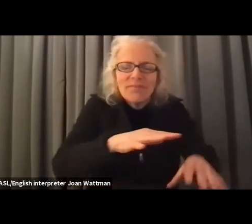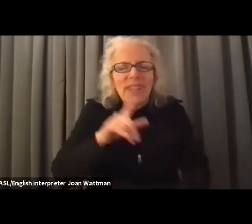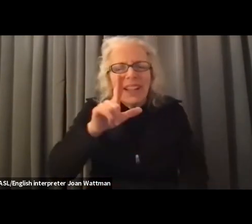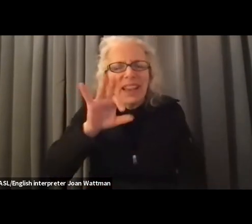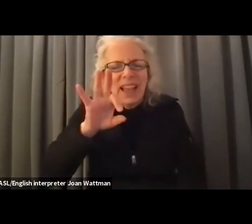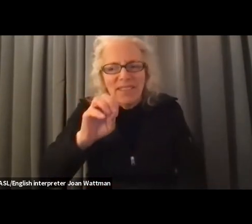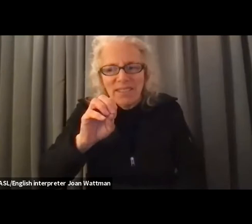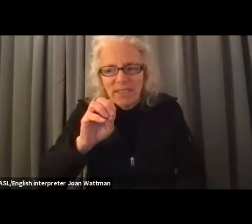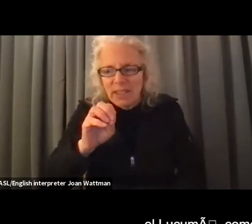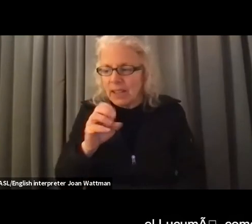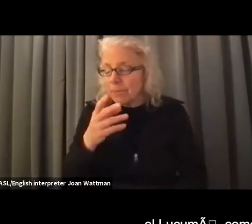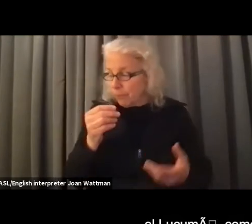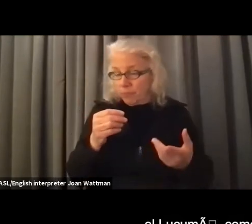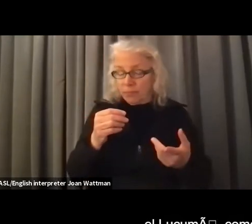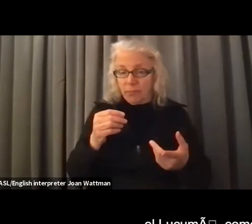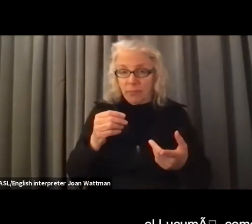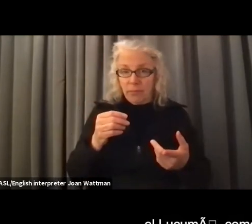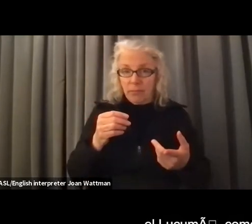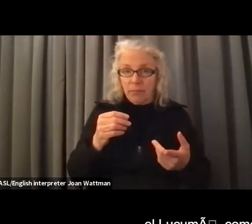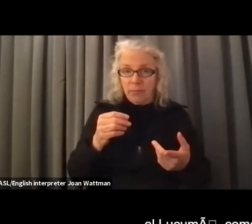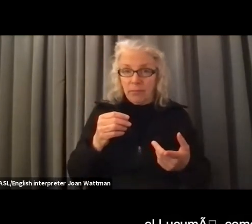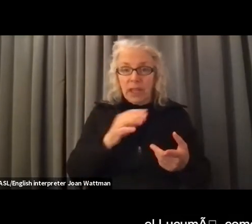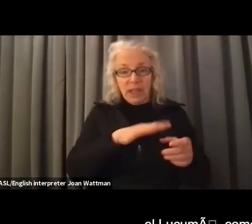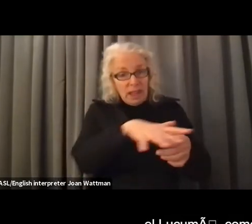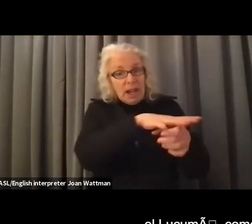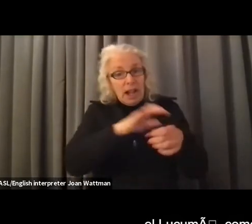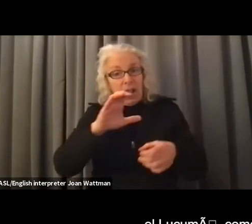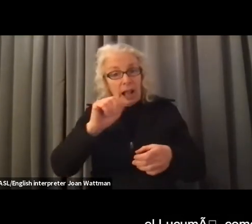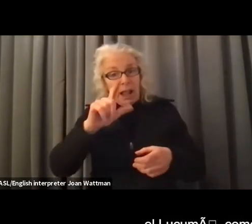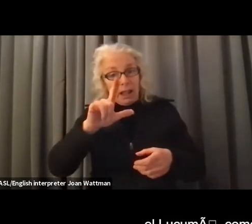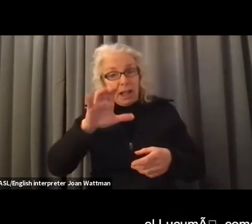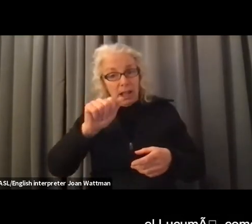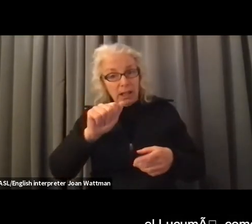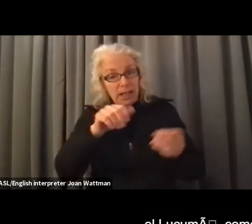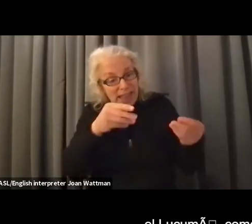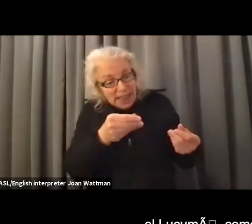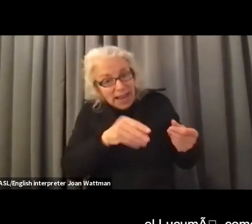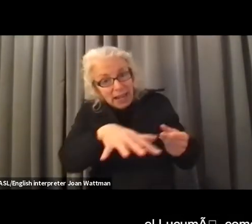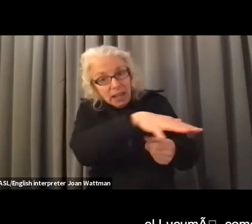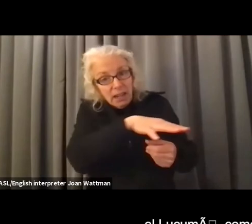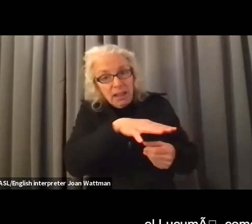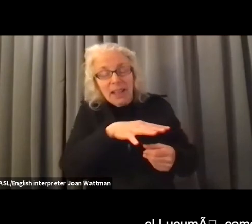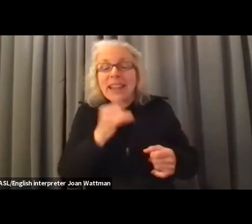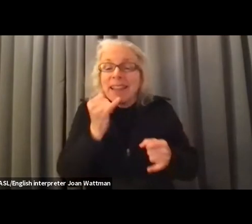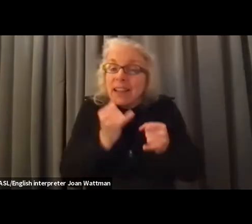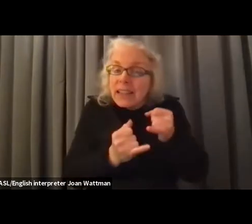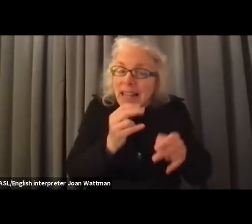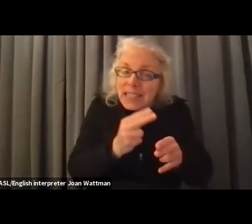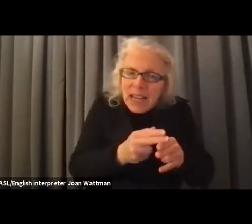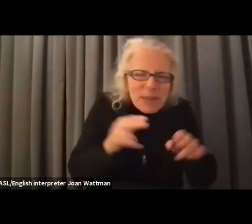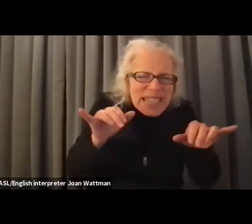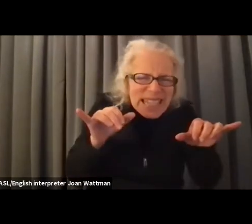de ascendencia africana como el Lucumí, como el Balanta, como el Mina, como el Congo, como el Popó, como